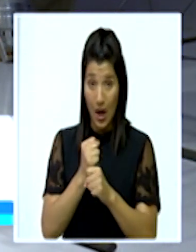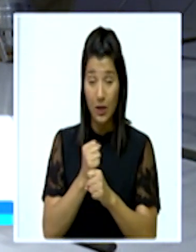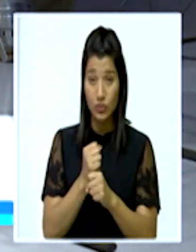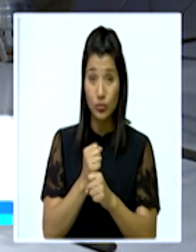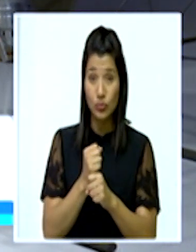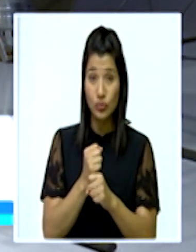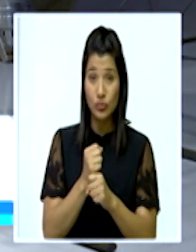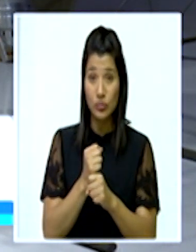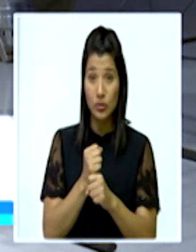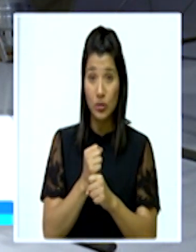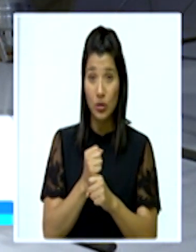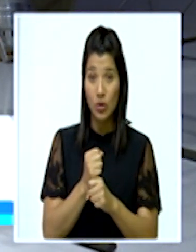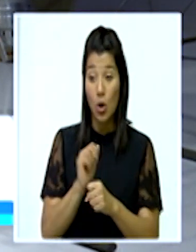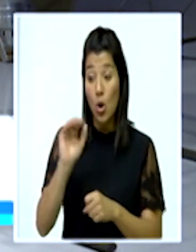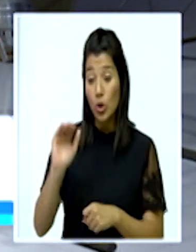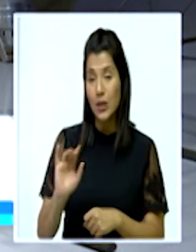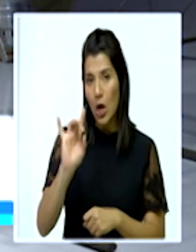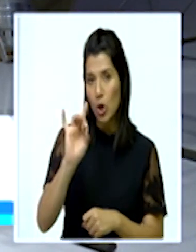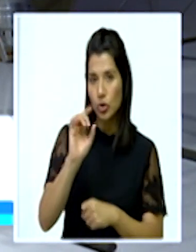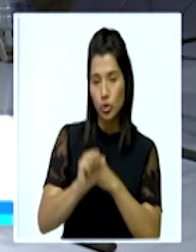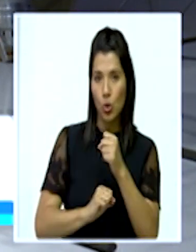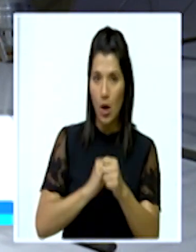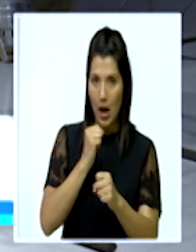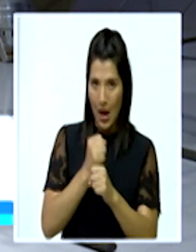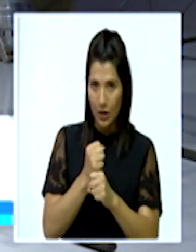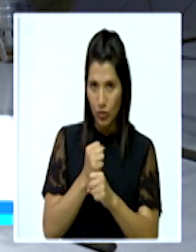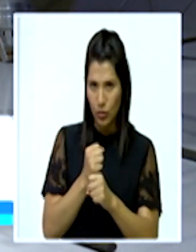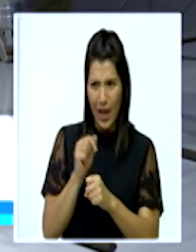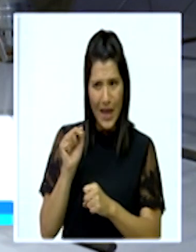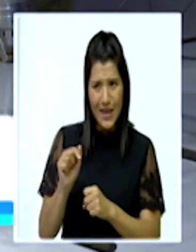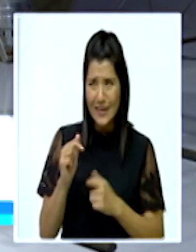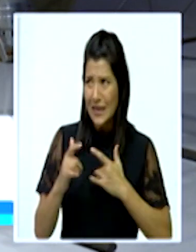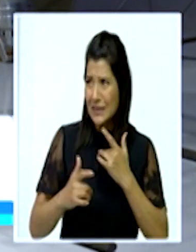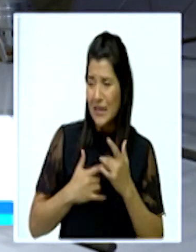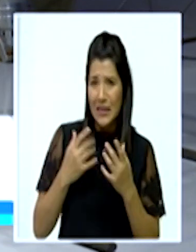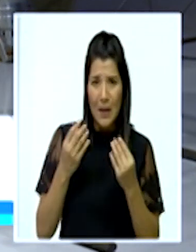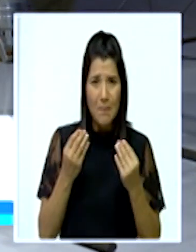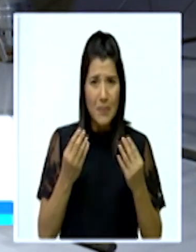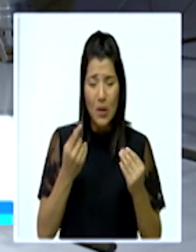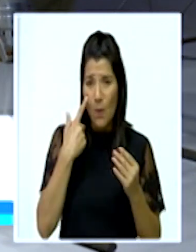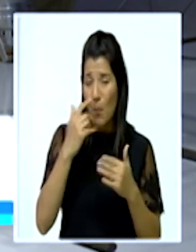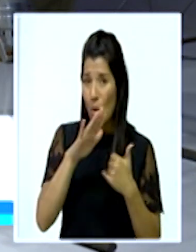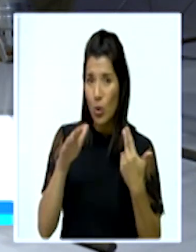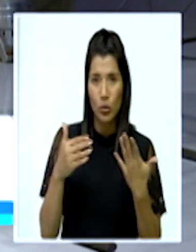Sí, es una niña de 8 años que todo le da miedo de día y de noche.